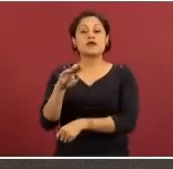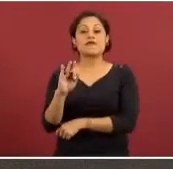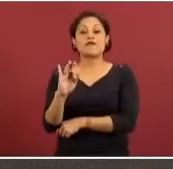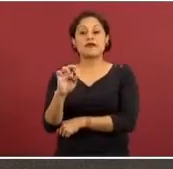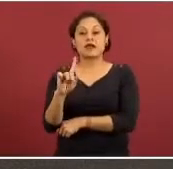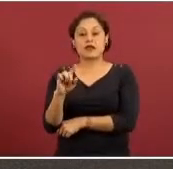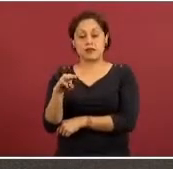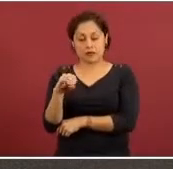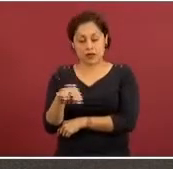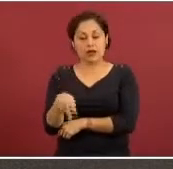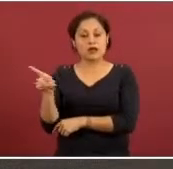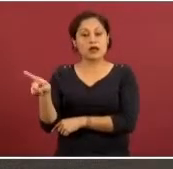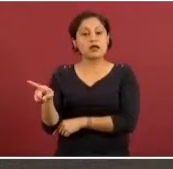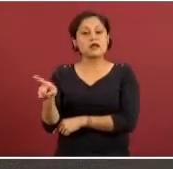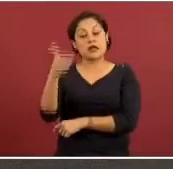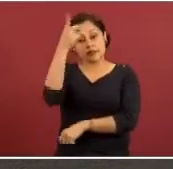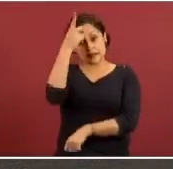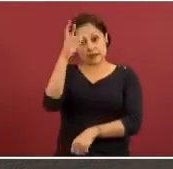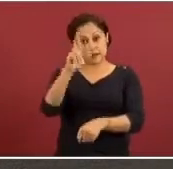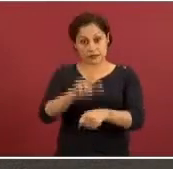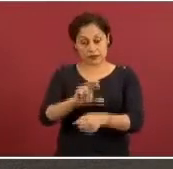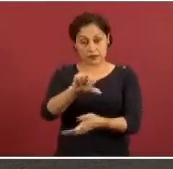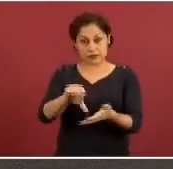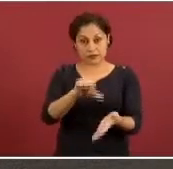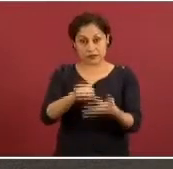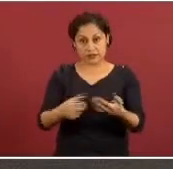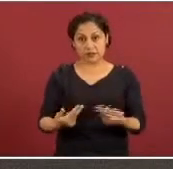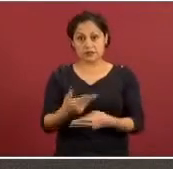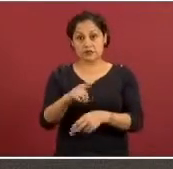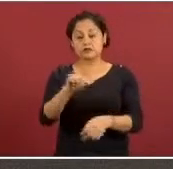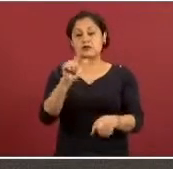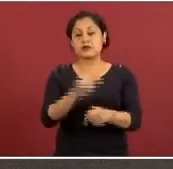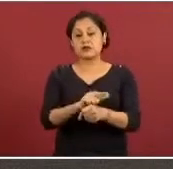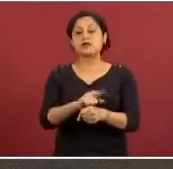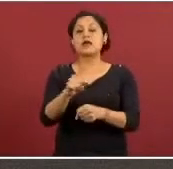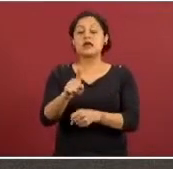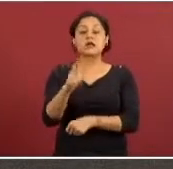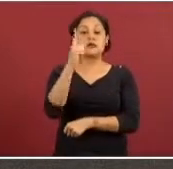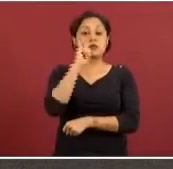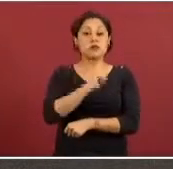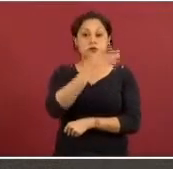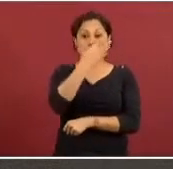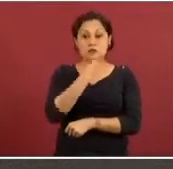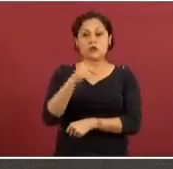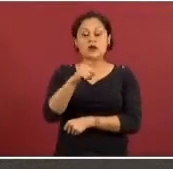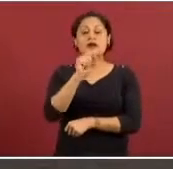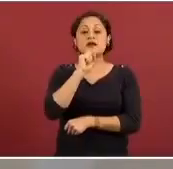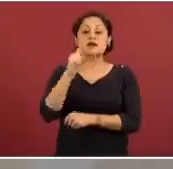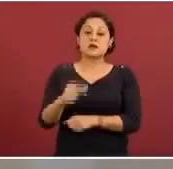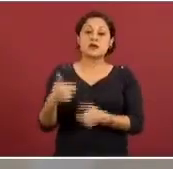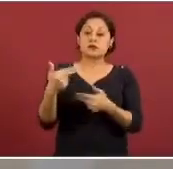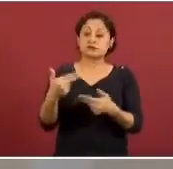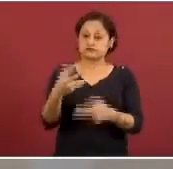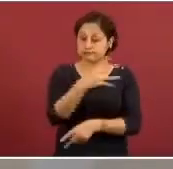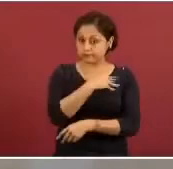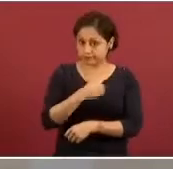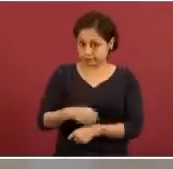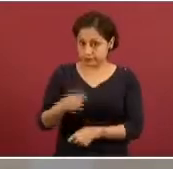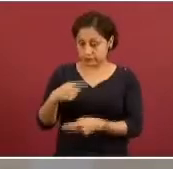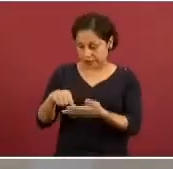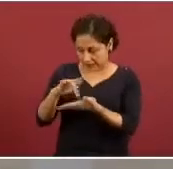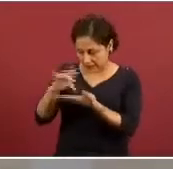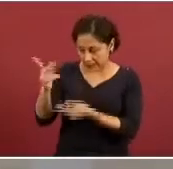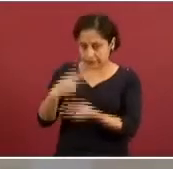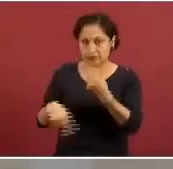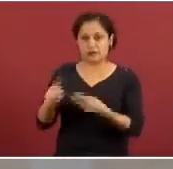es la directora del Centro Nacional de Equidad de Género y Salud Reproductiva. Bienvenida, doctora Berdichevsky. Nos acompaña, que ya nos